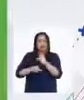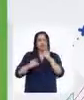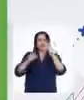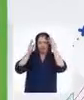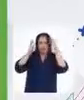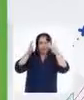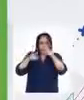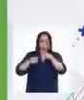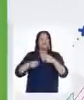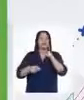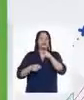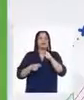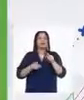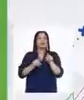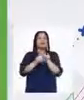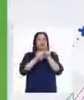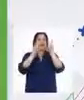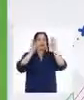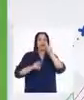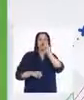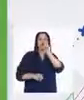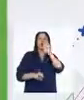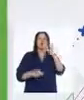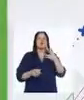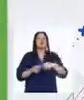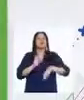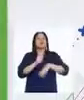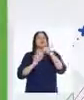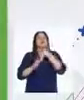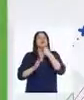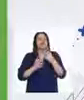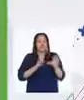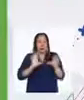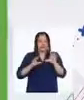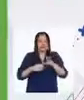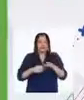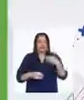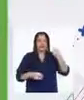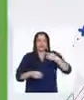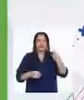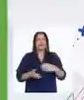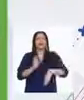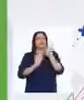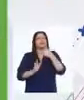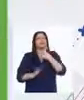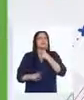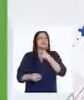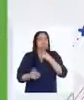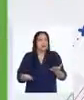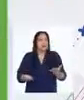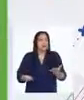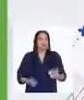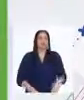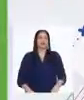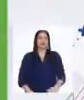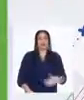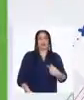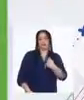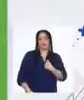eso pasa a ser tu vocación, ¿no? Hacer lo que más te gusta hacer. Y yo, una de las